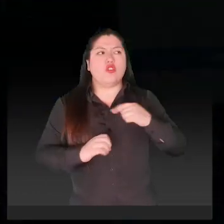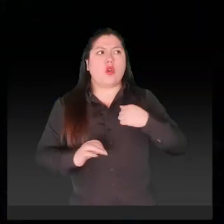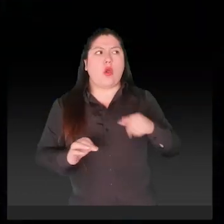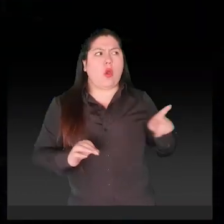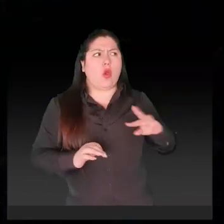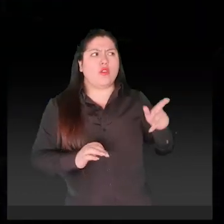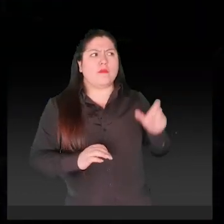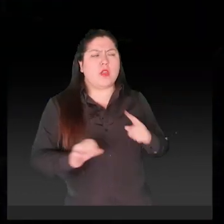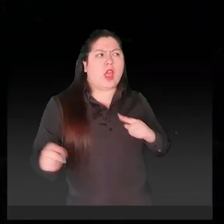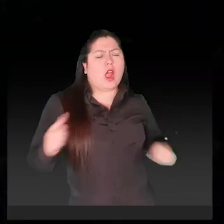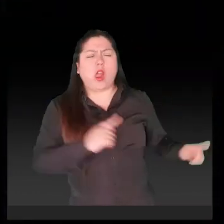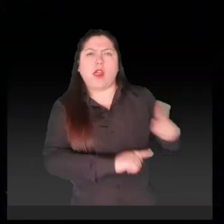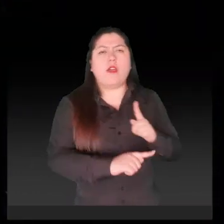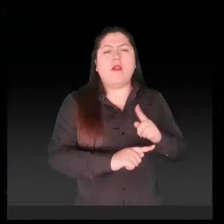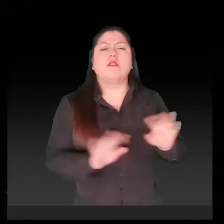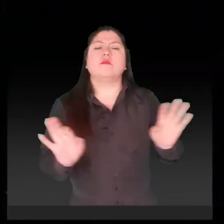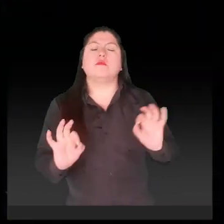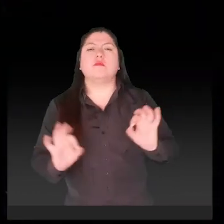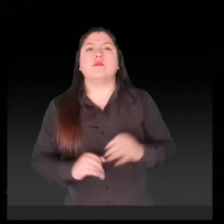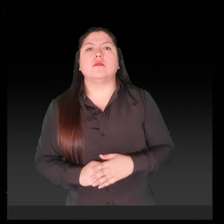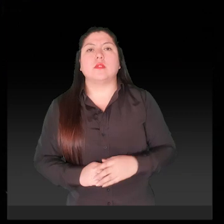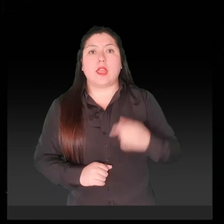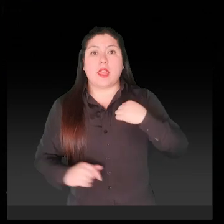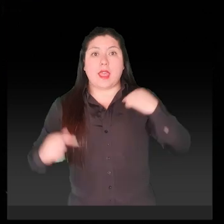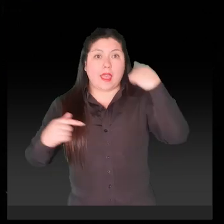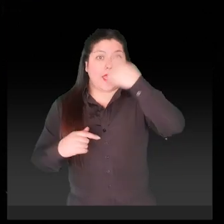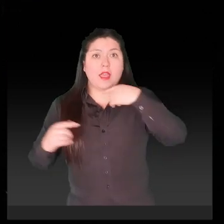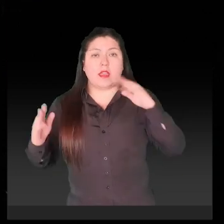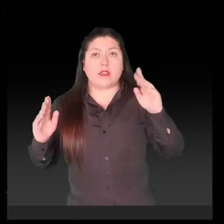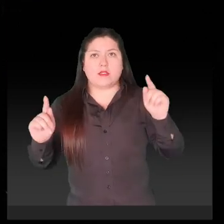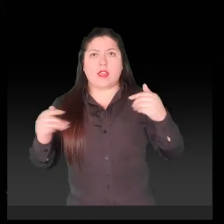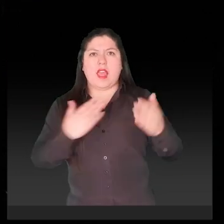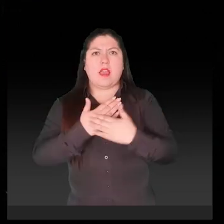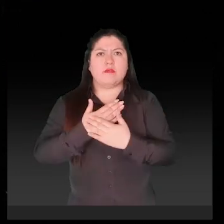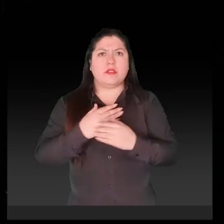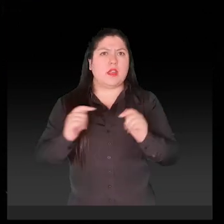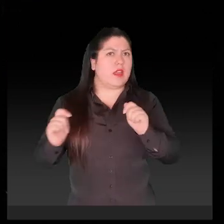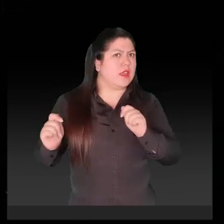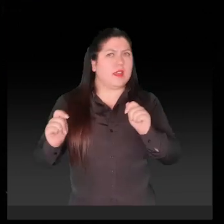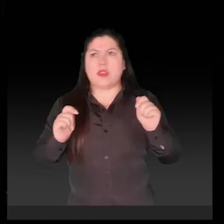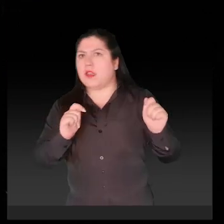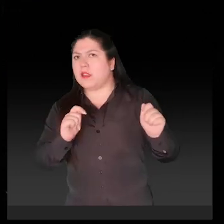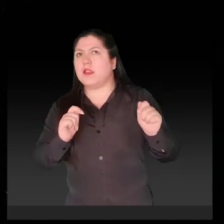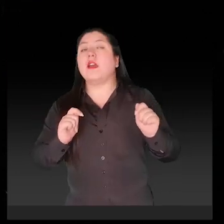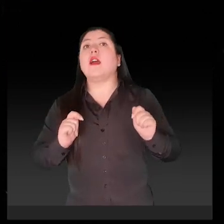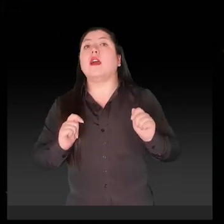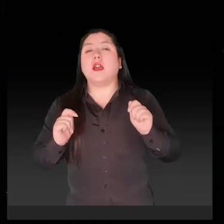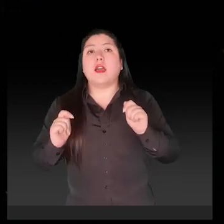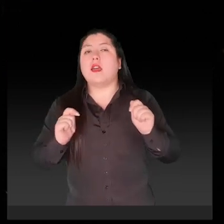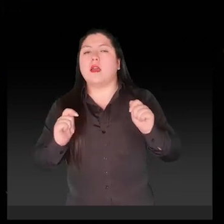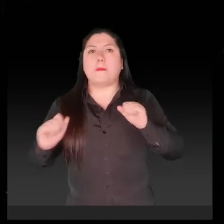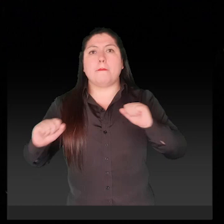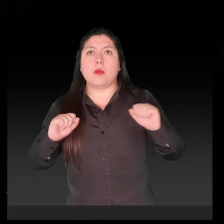viva y que no estoy suplantando al titular de la identidad. Entonces, me indica que debo cumplir un reto siguiendo